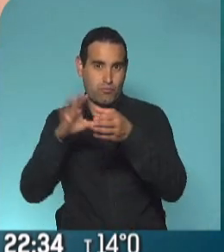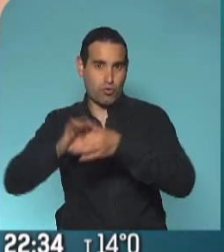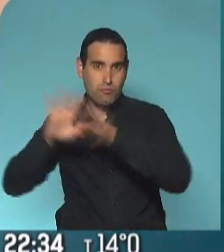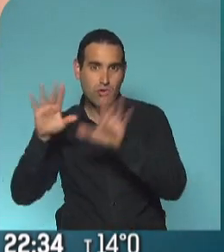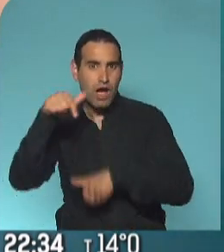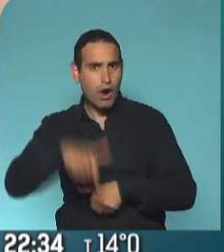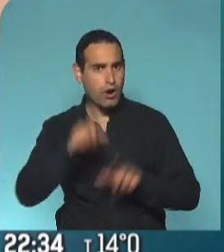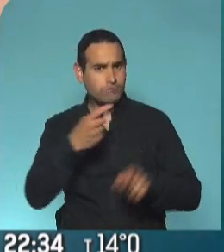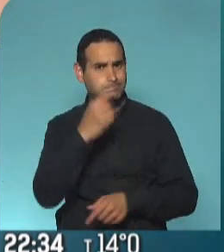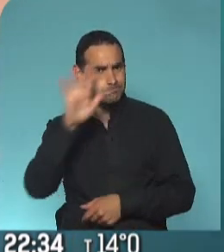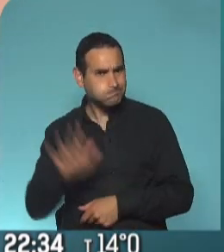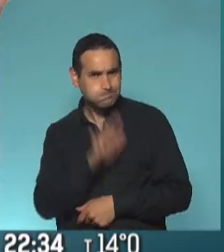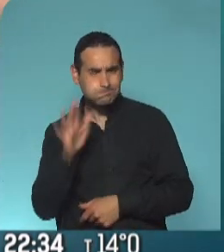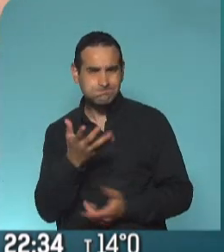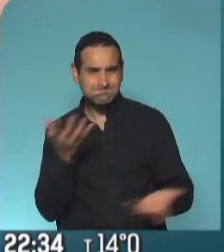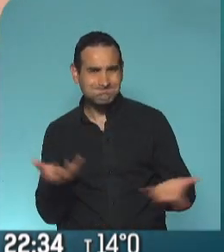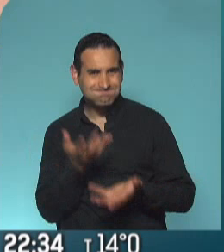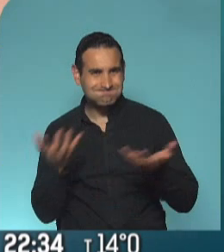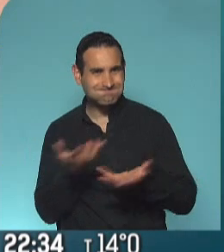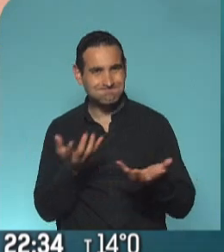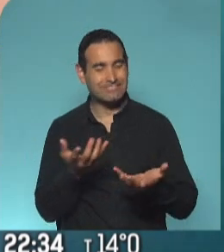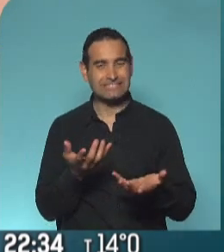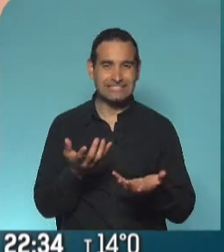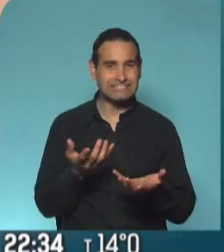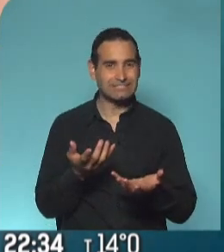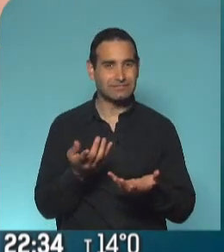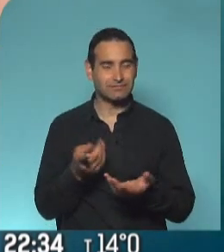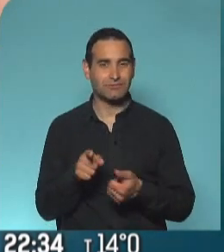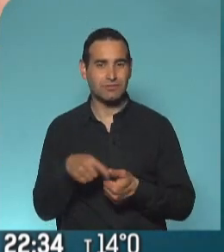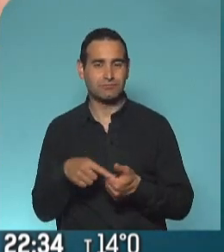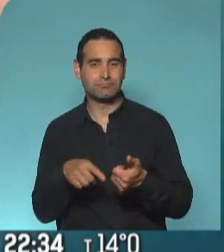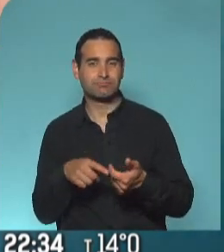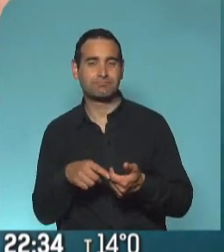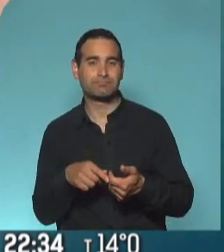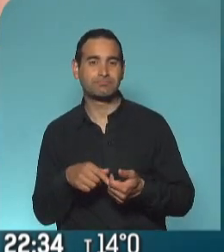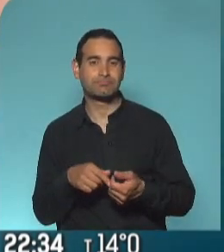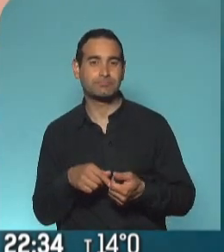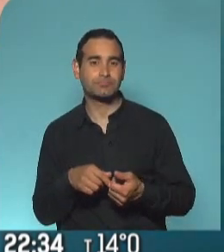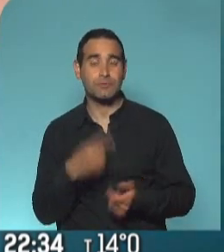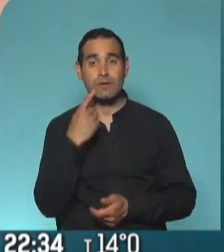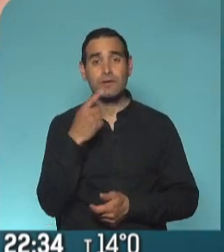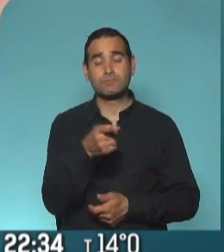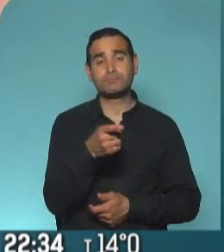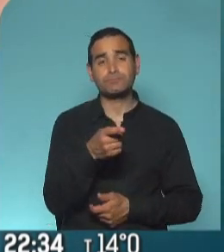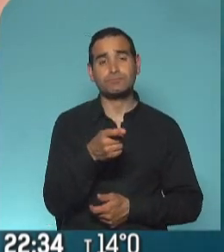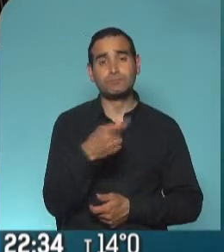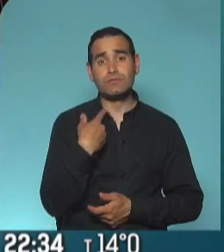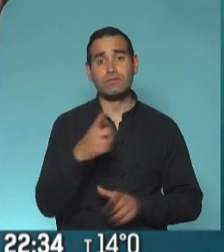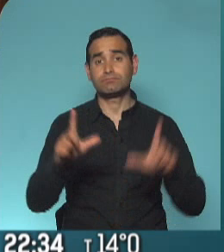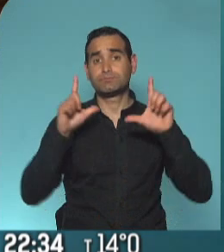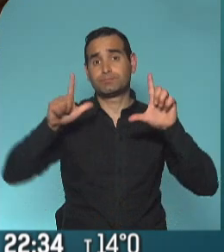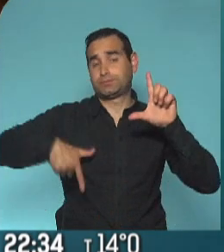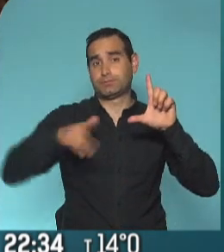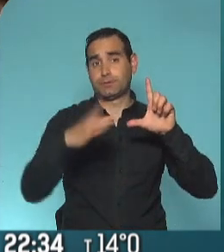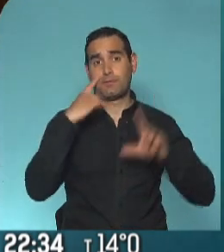de sospecha, del cual me parece que tampoco la lleva gratuita en esta situación. se deteriora su imagen. ¿Hasta